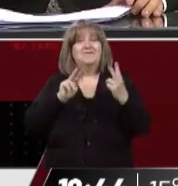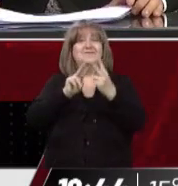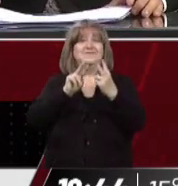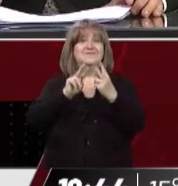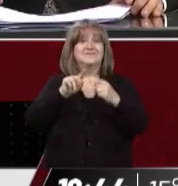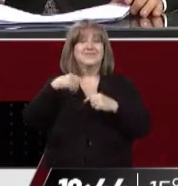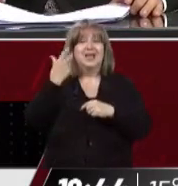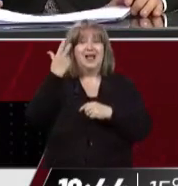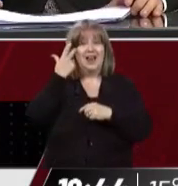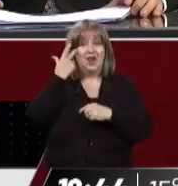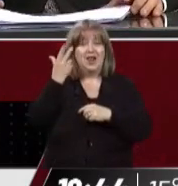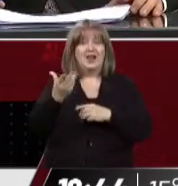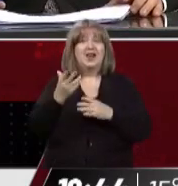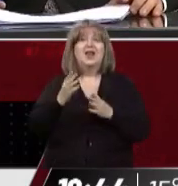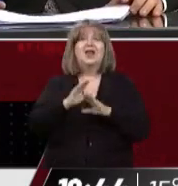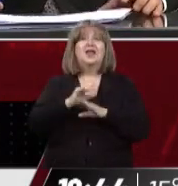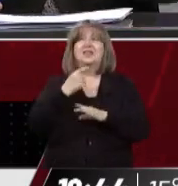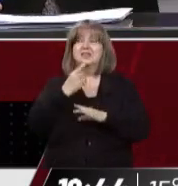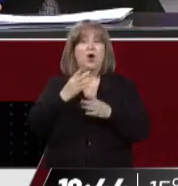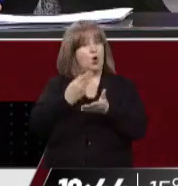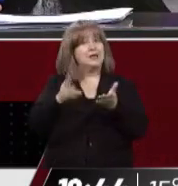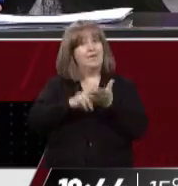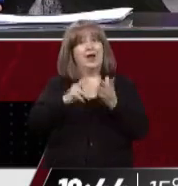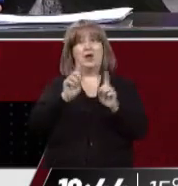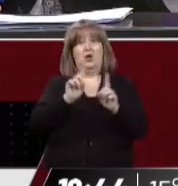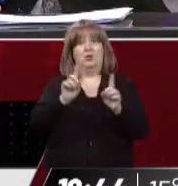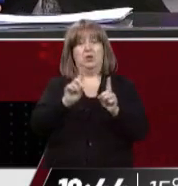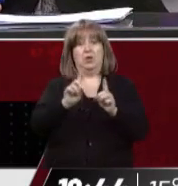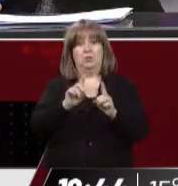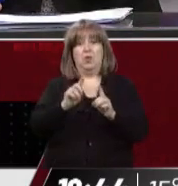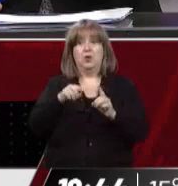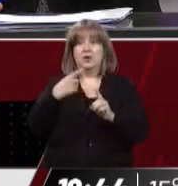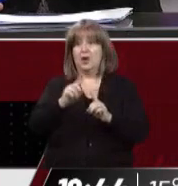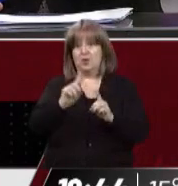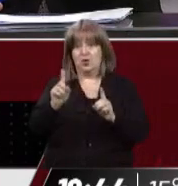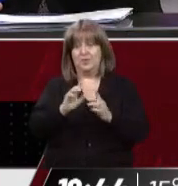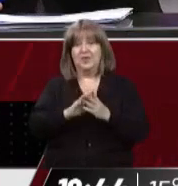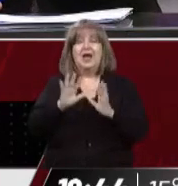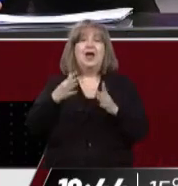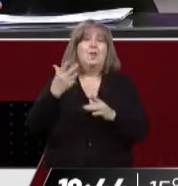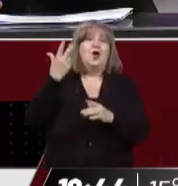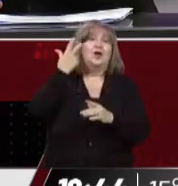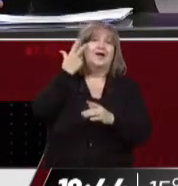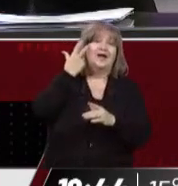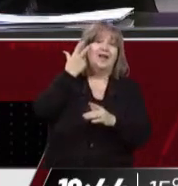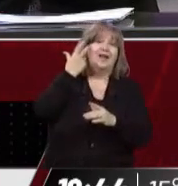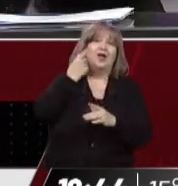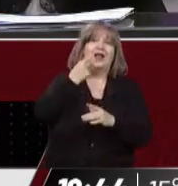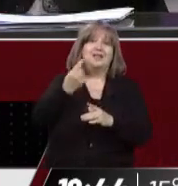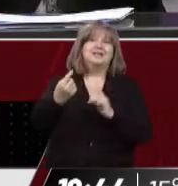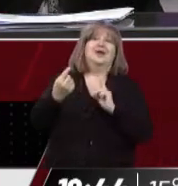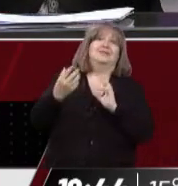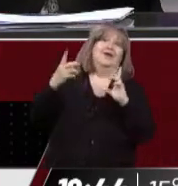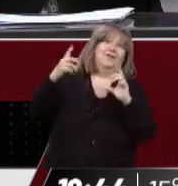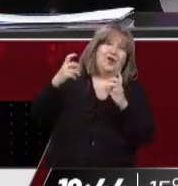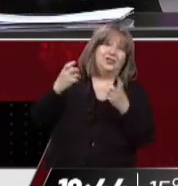cerca. No, si ya tiene la foto, que no haga más esas cosas, porque por ahí, viste, no sabes, pueden salir mal las cosas. Sí, pero por ahí le dice a Lionel, soy el que casi llega y se